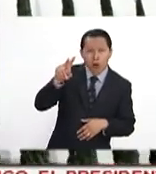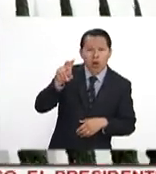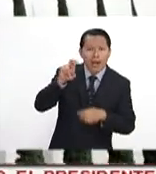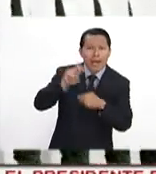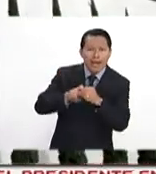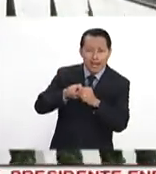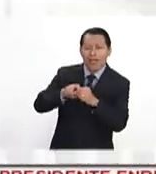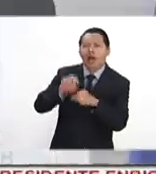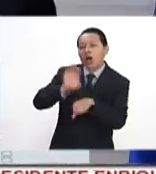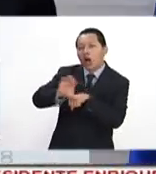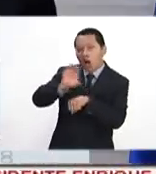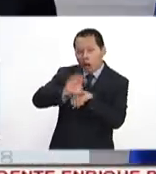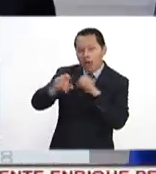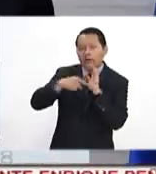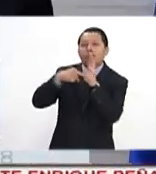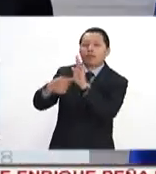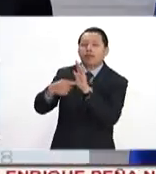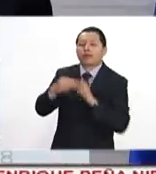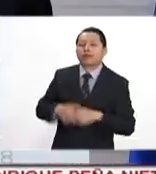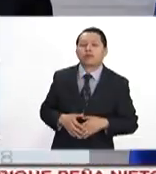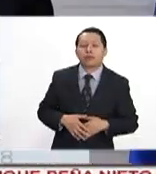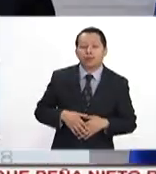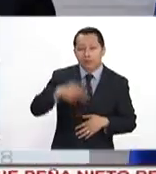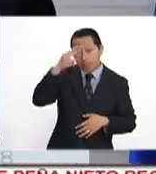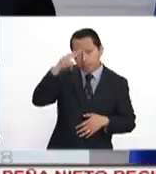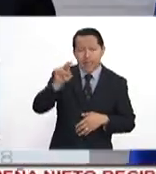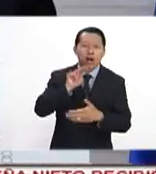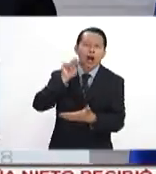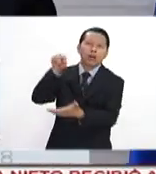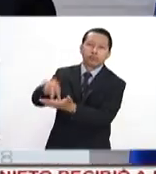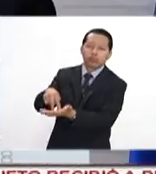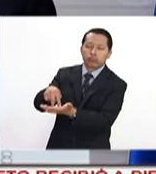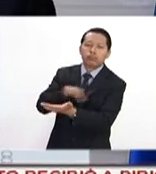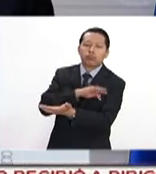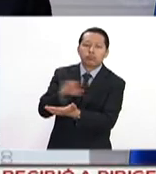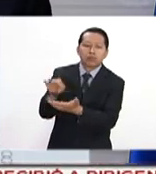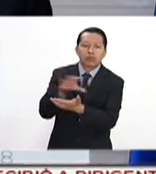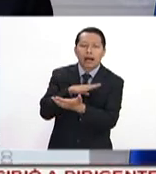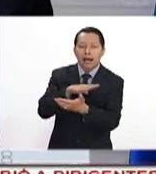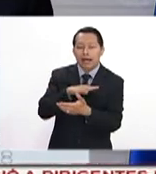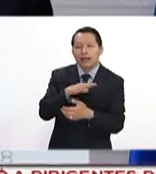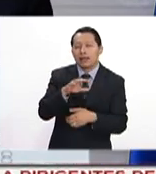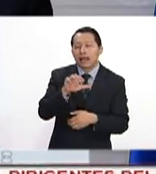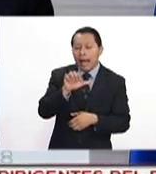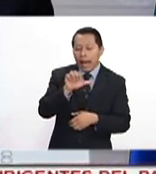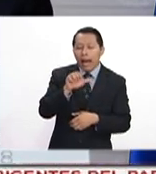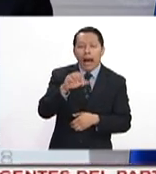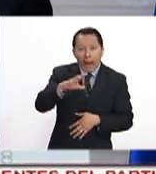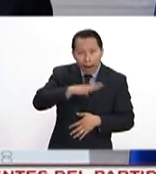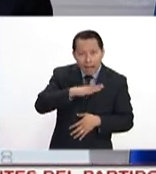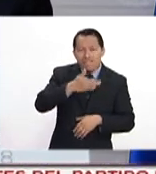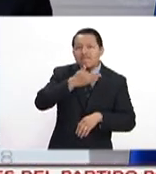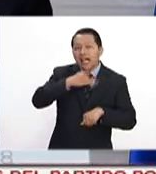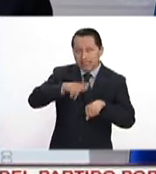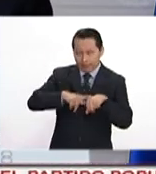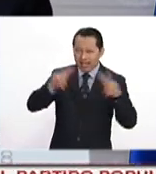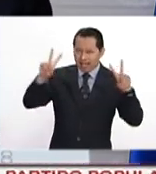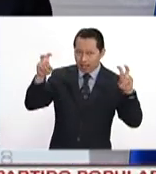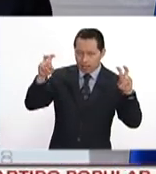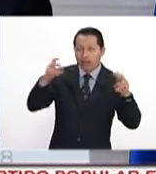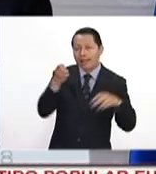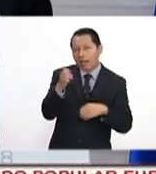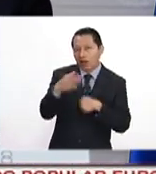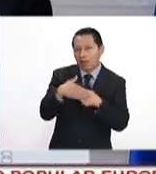país cafetalero. México estará presente en iFestival en enero del próximo año con